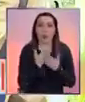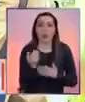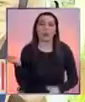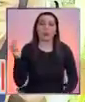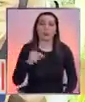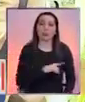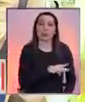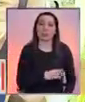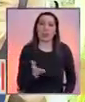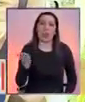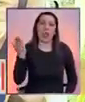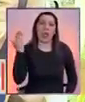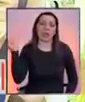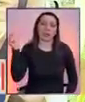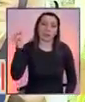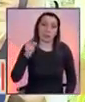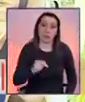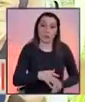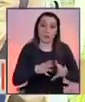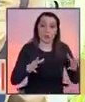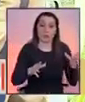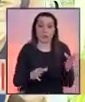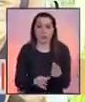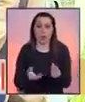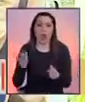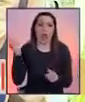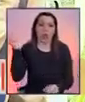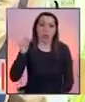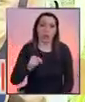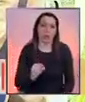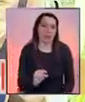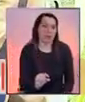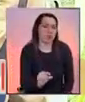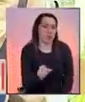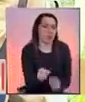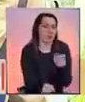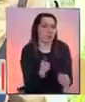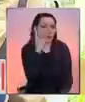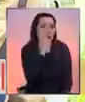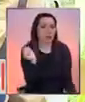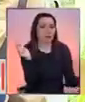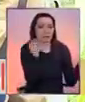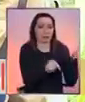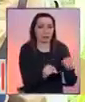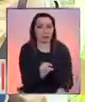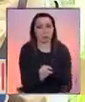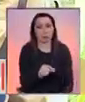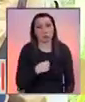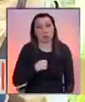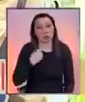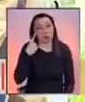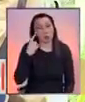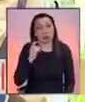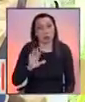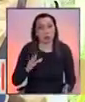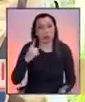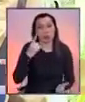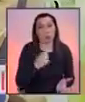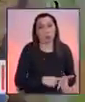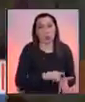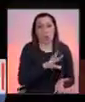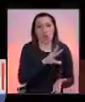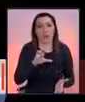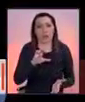brasileños había en ese momento en el país? ¿Era mucho, poco? No, era muy poquísimo. Yo creo que debería tener 1.200